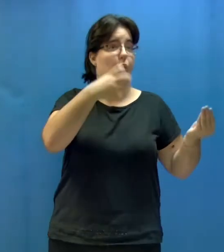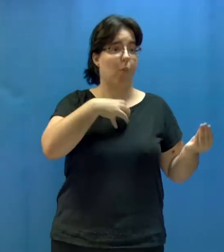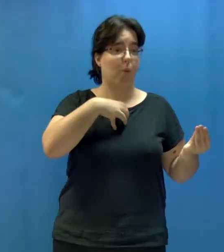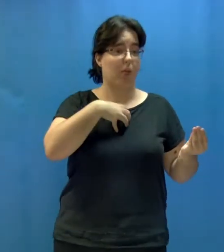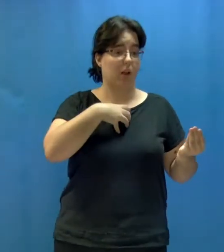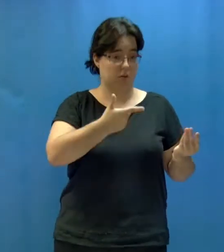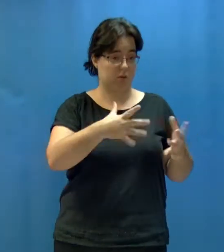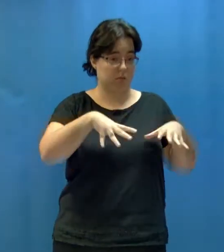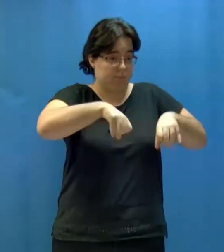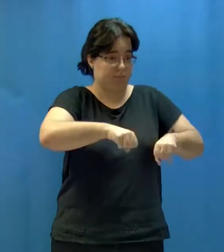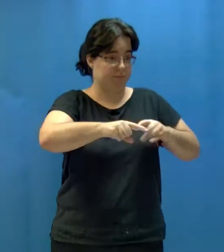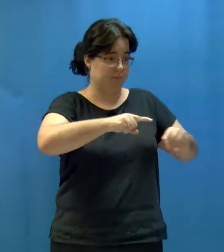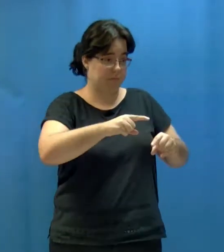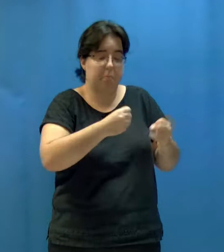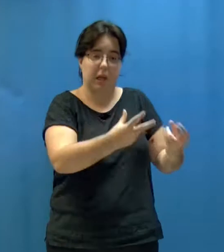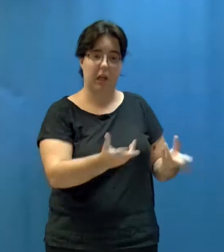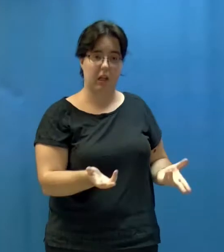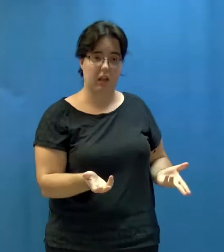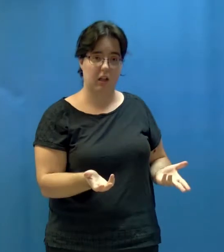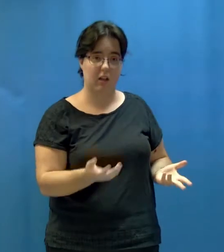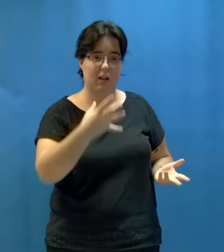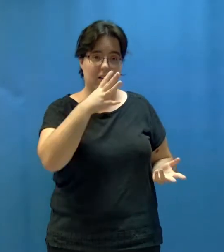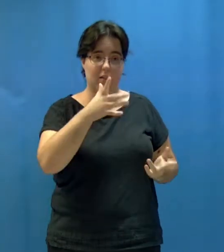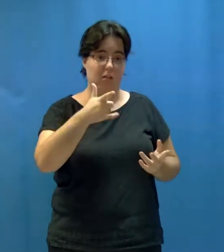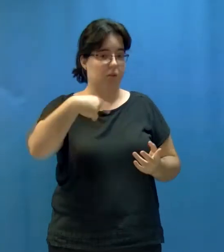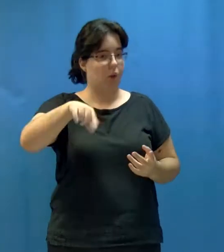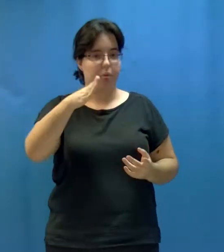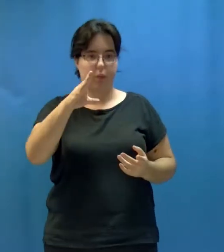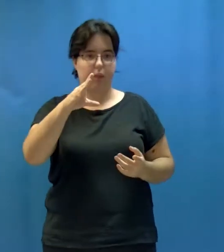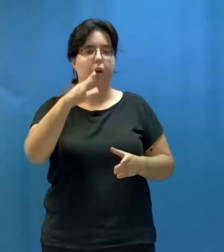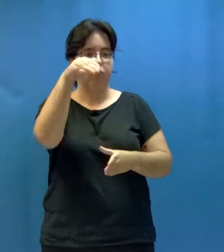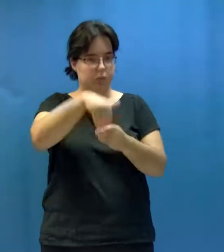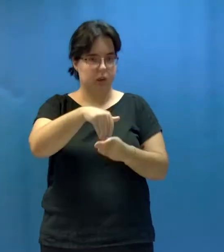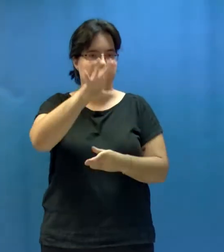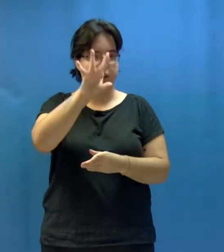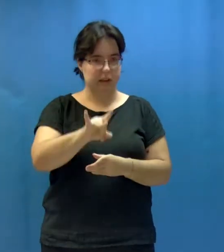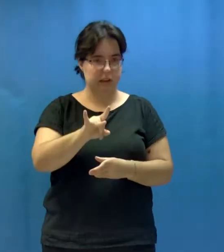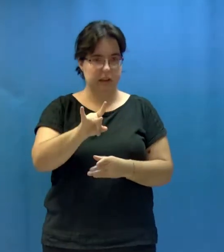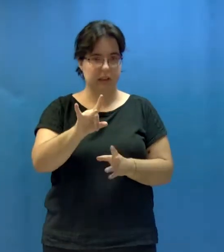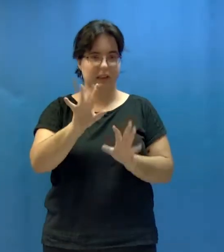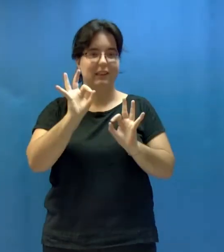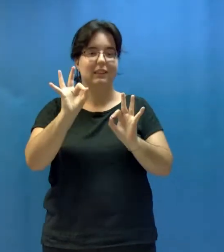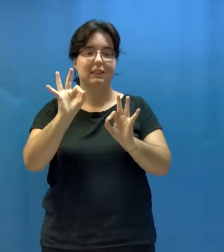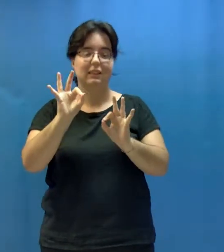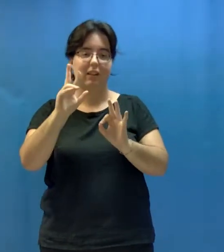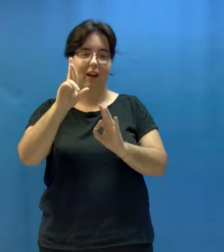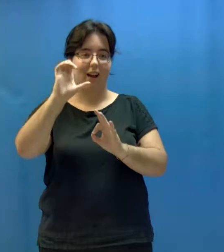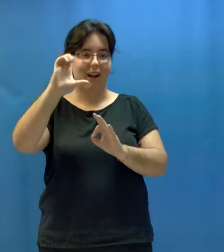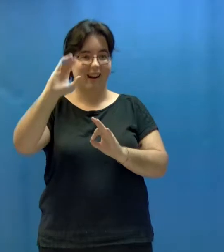sentados? Ciudadanos, como siempre, votará que sí a los REC que tienen informe favorable, como ya anuncié en la pasada